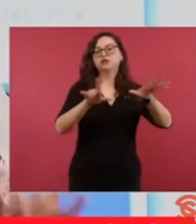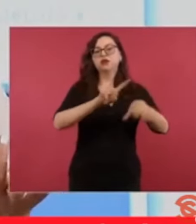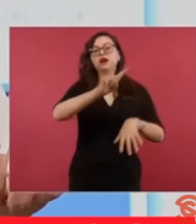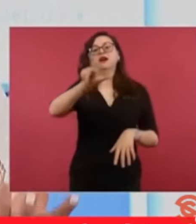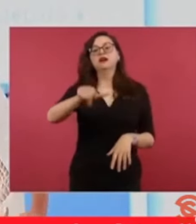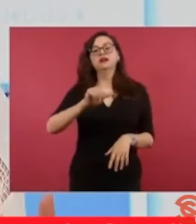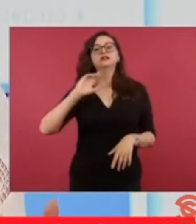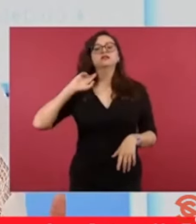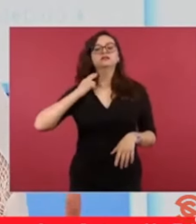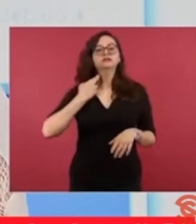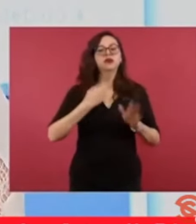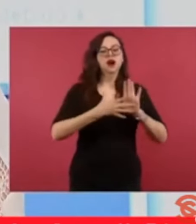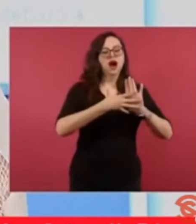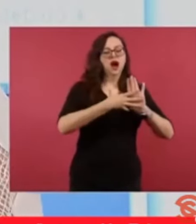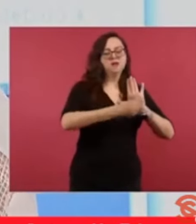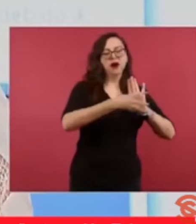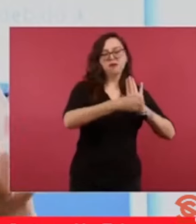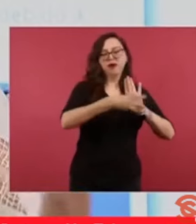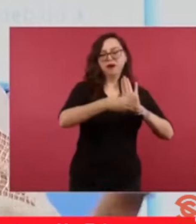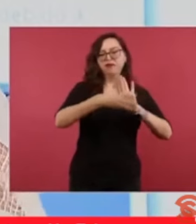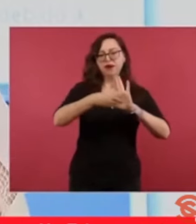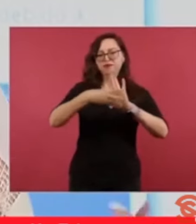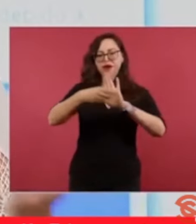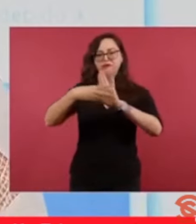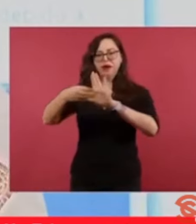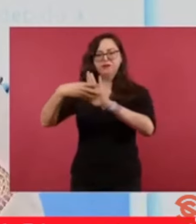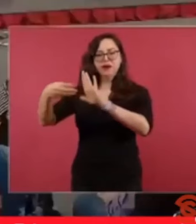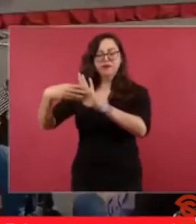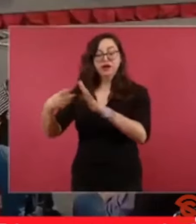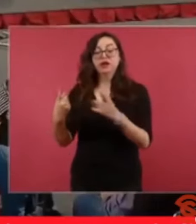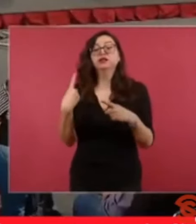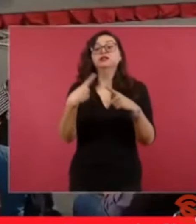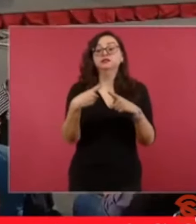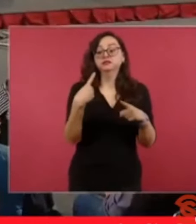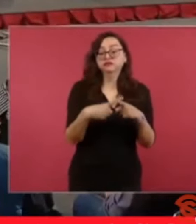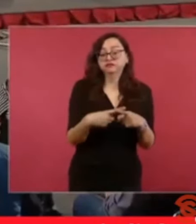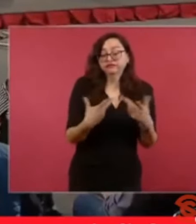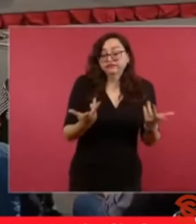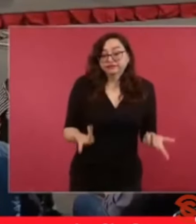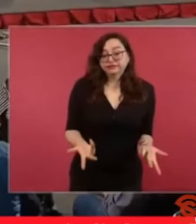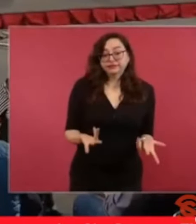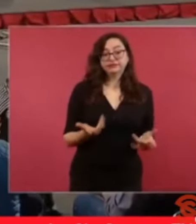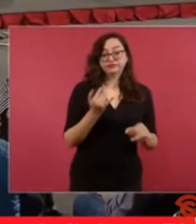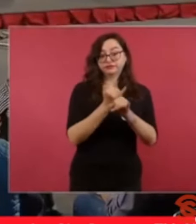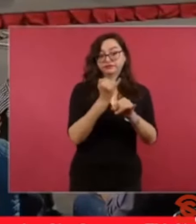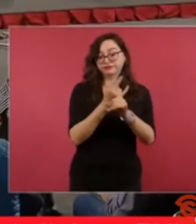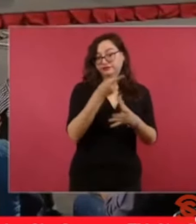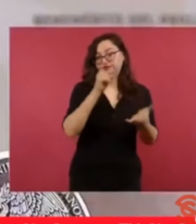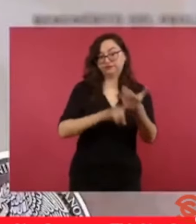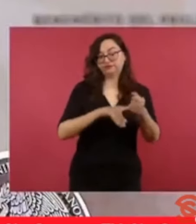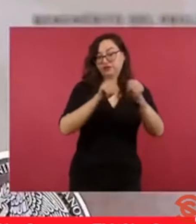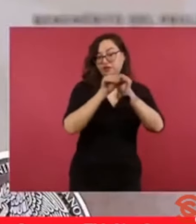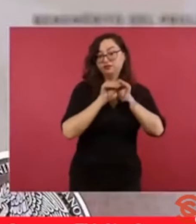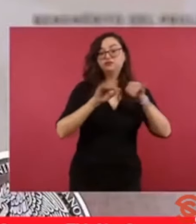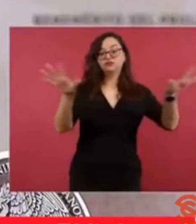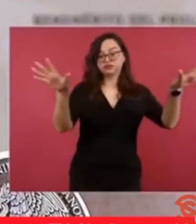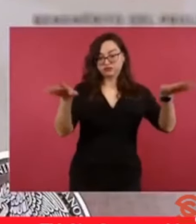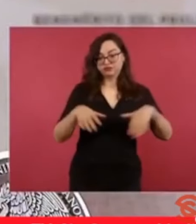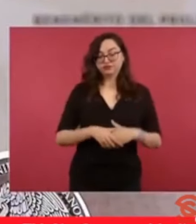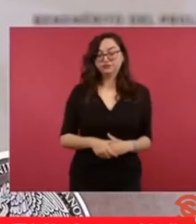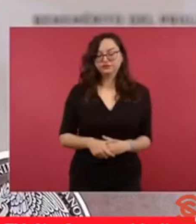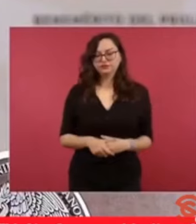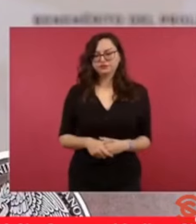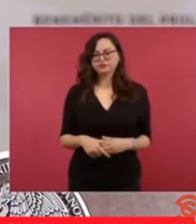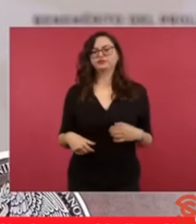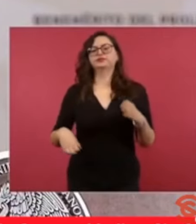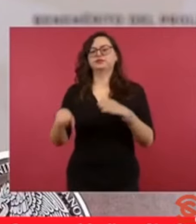de resonancia suelen ser o los comunicadores de los medios tradicionales o bien las redes sociales. La misma empresa